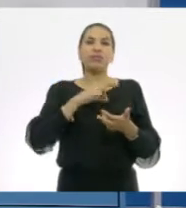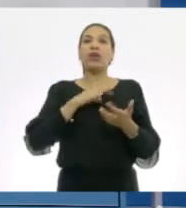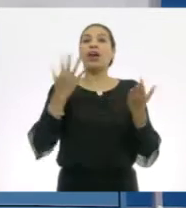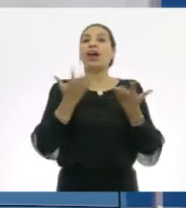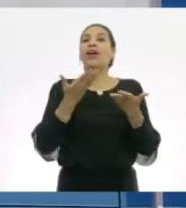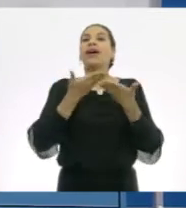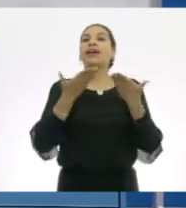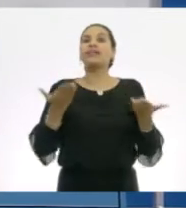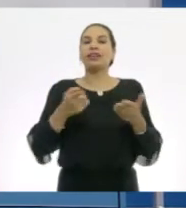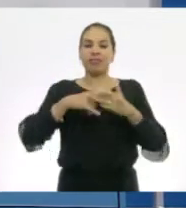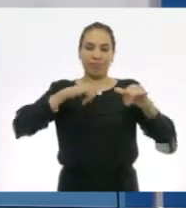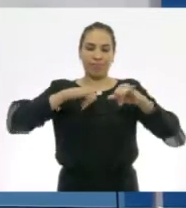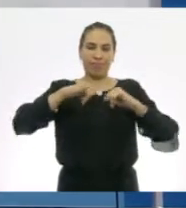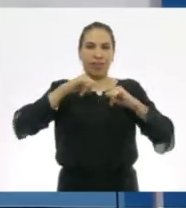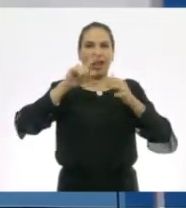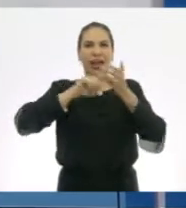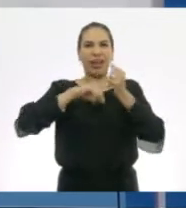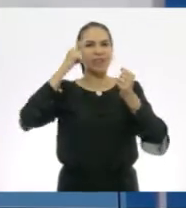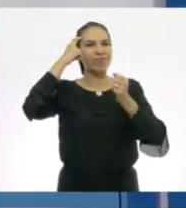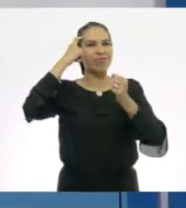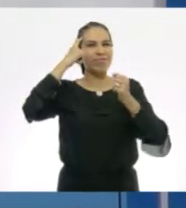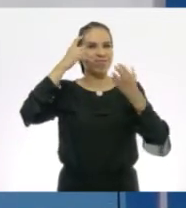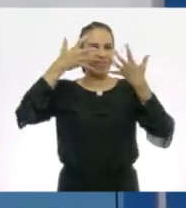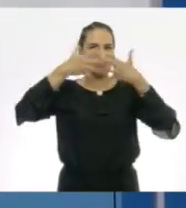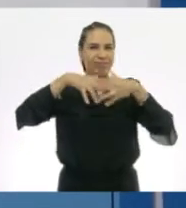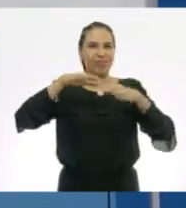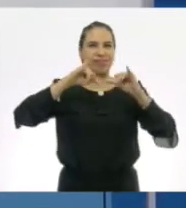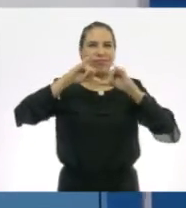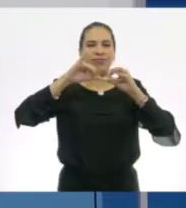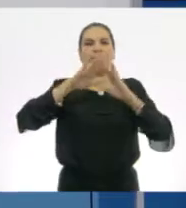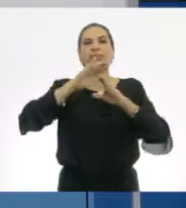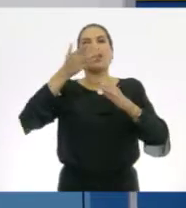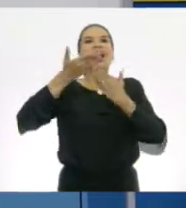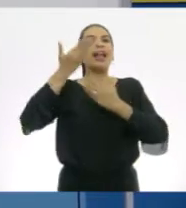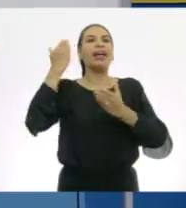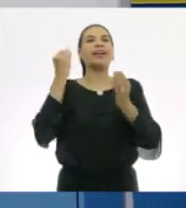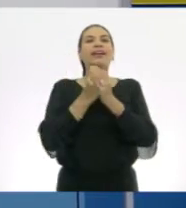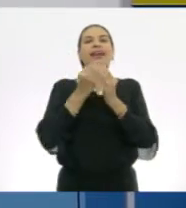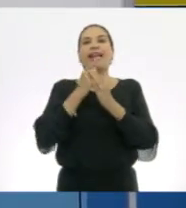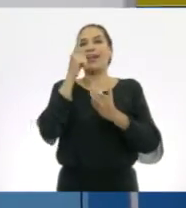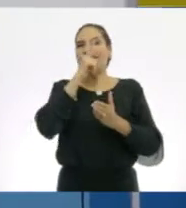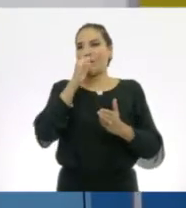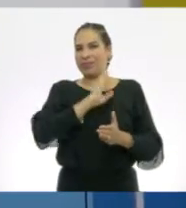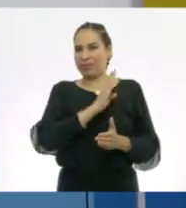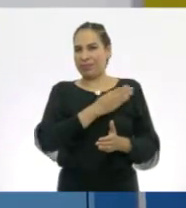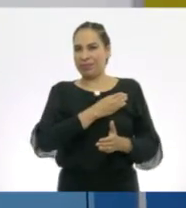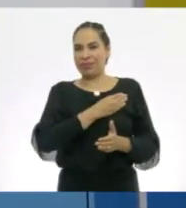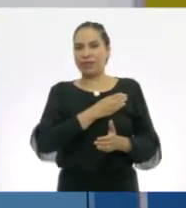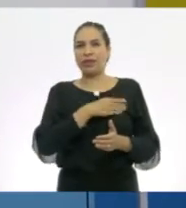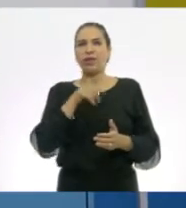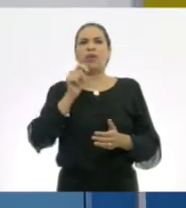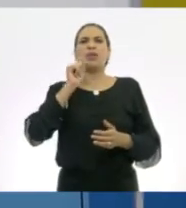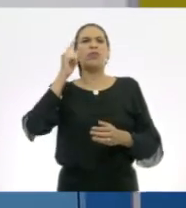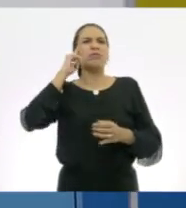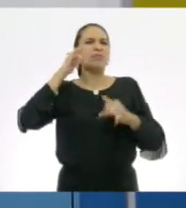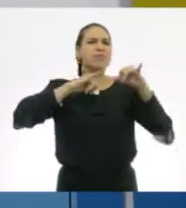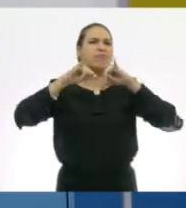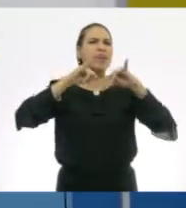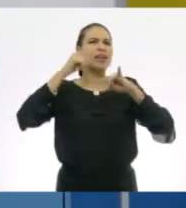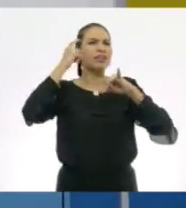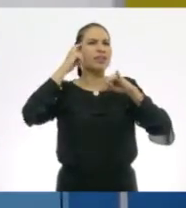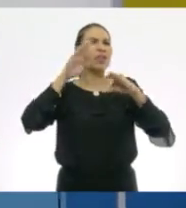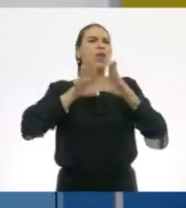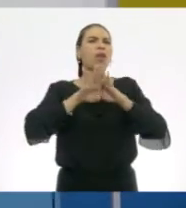hacer un mapa mental. Y como ya habíamos visto en las clases de lengua materna, un mapa mental nos